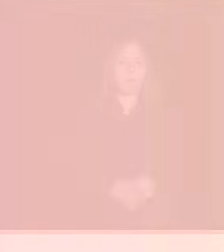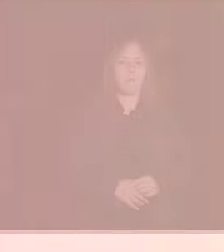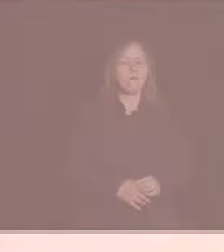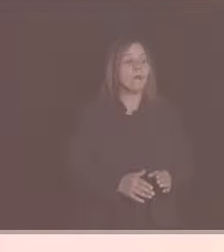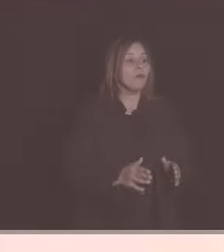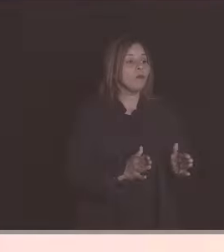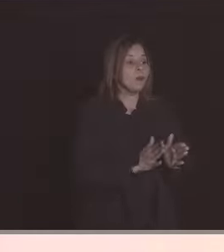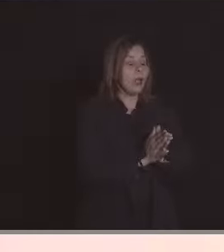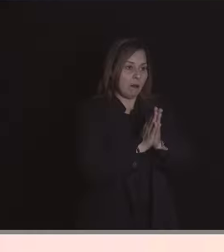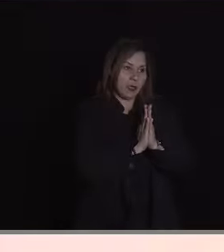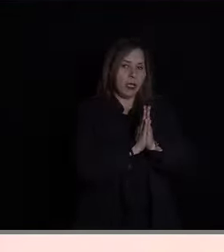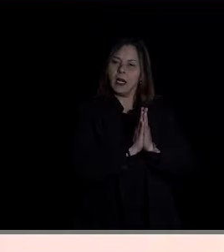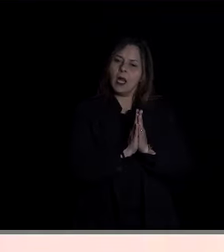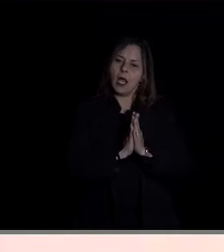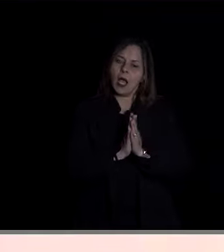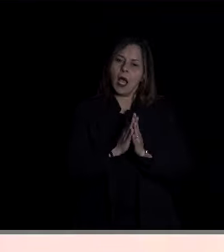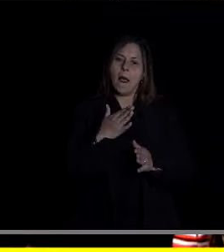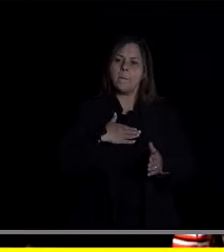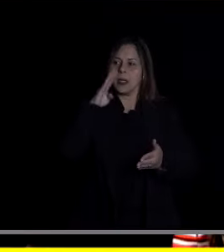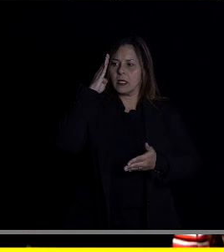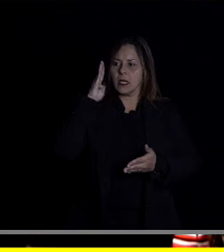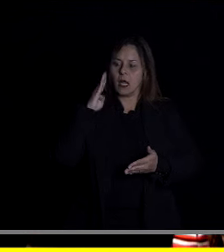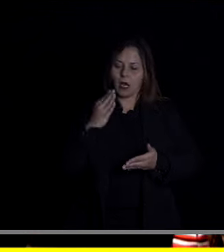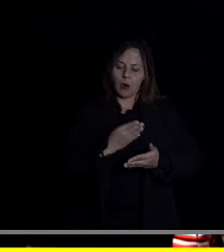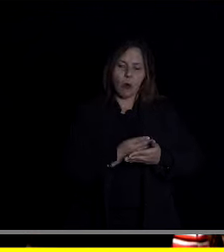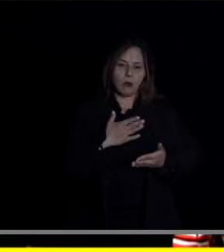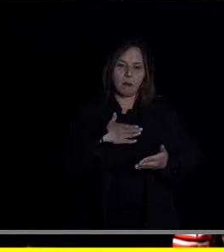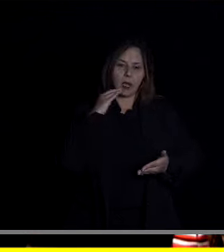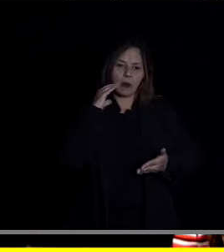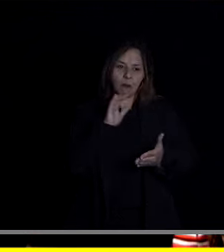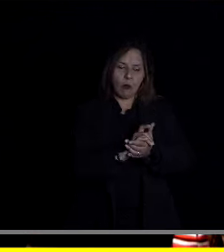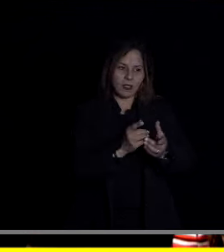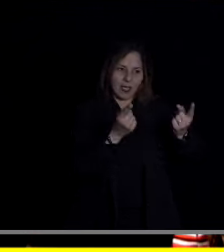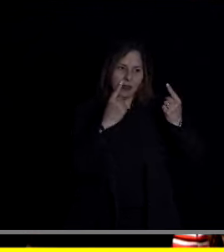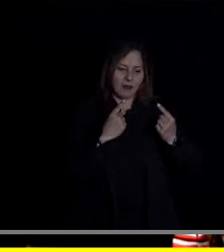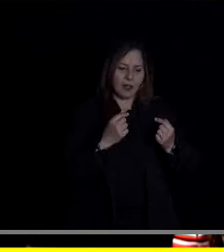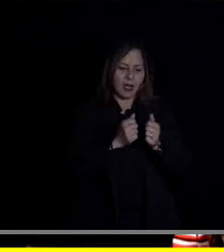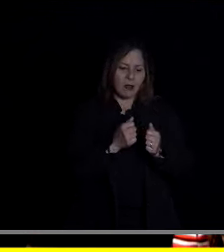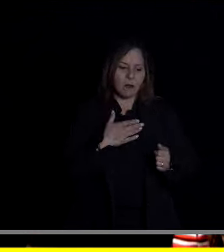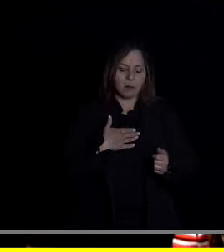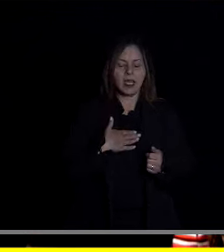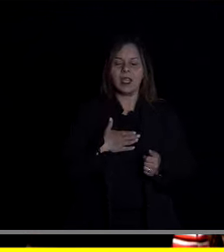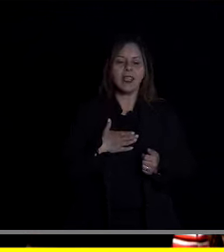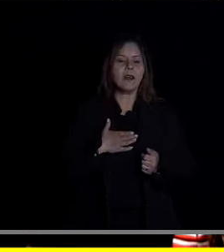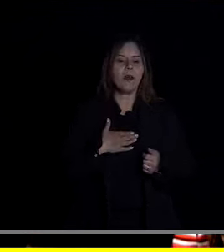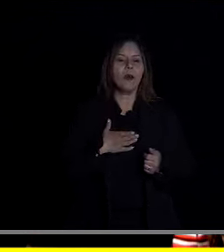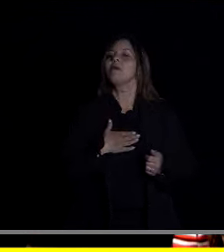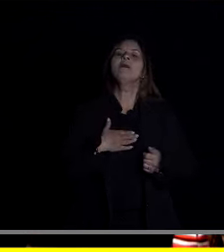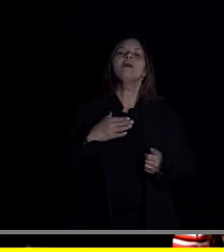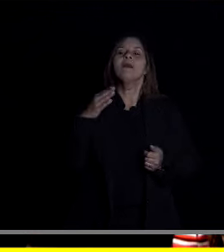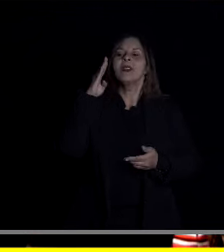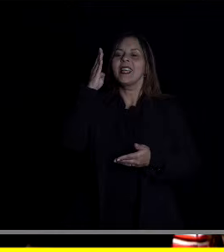Voy a pedirle por aquí a mis hijos y a mi esposa que vengan conmigo. Escórtenme aquí a mi esposa, queridos